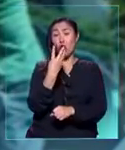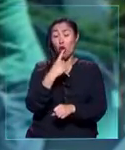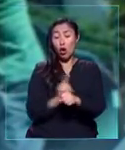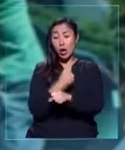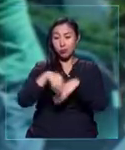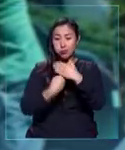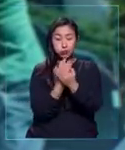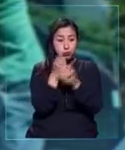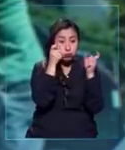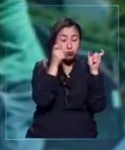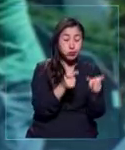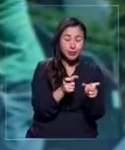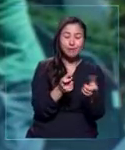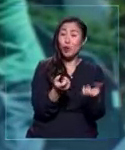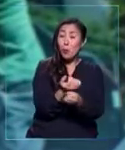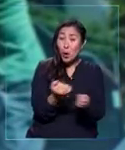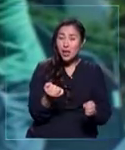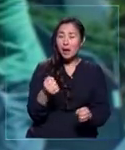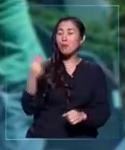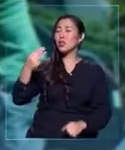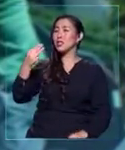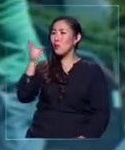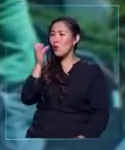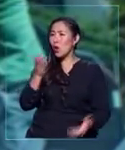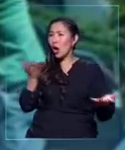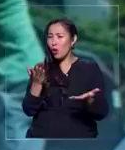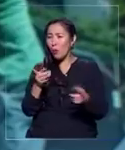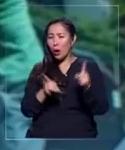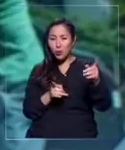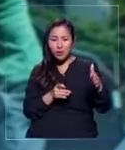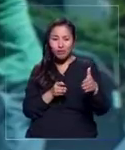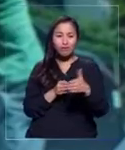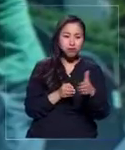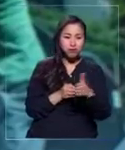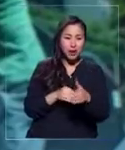preocupados en el municipio, buscan cómo ponerle alguna barrera a los delincuentes.